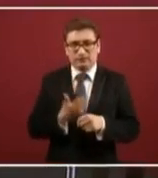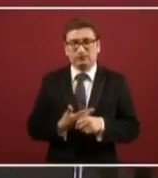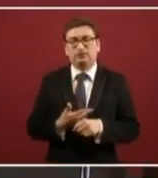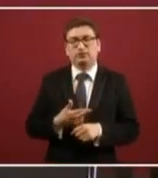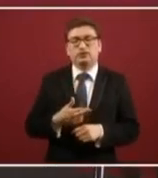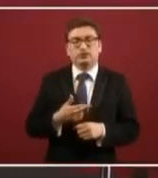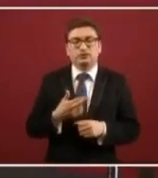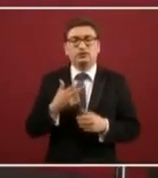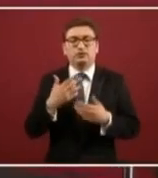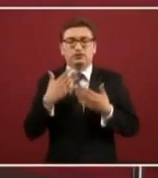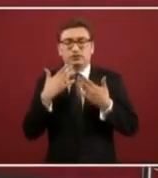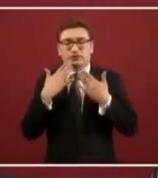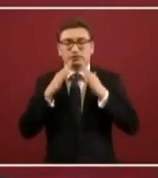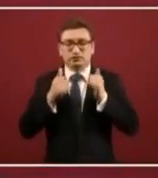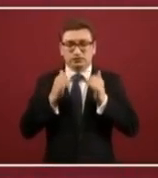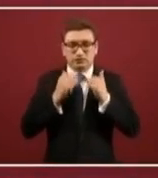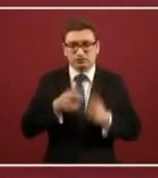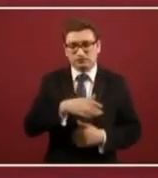de